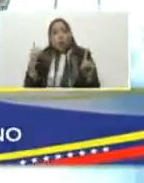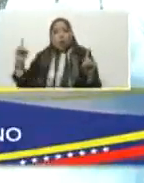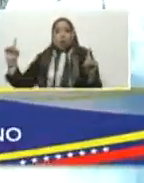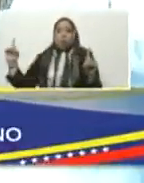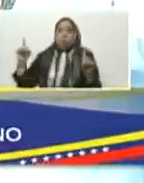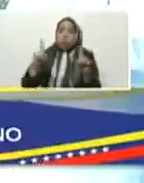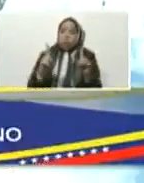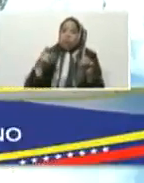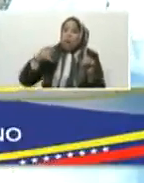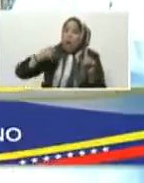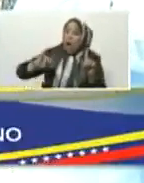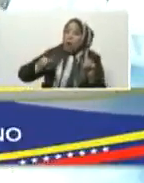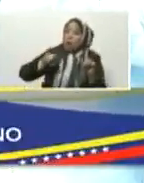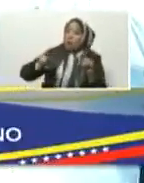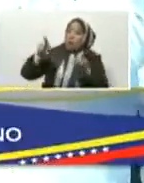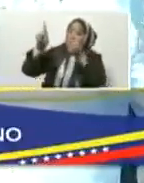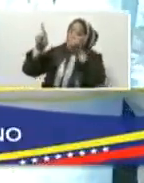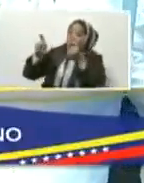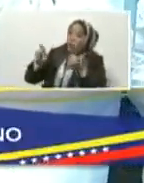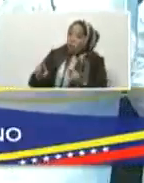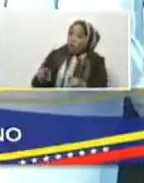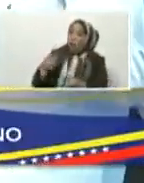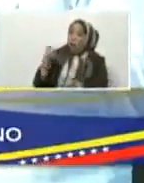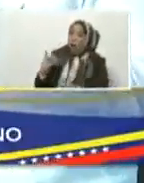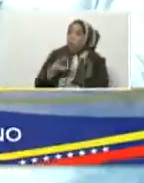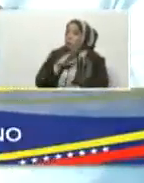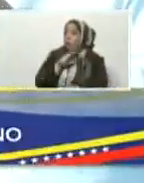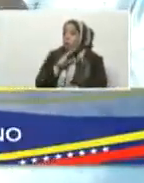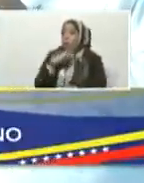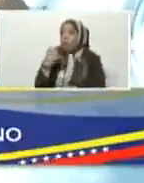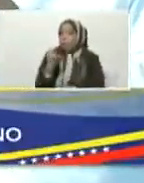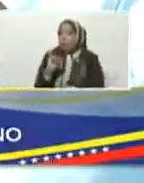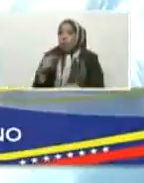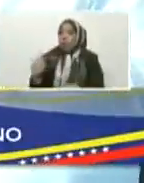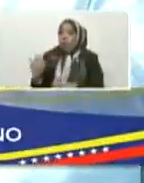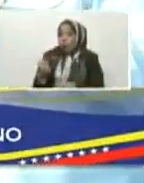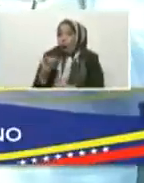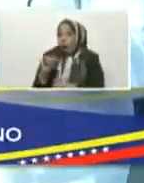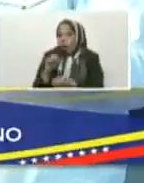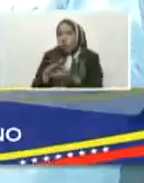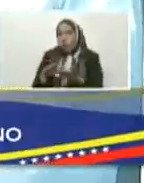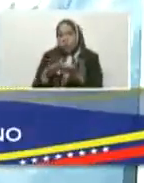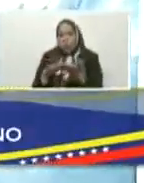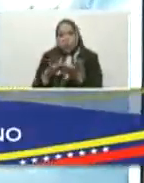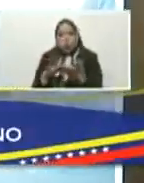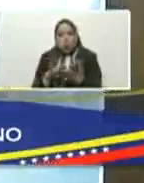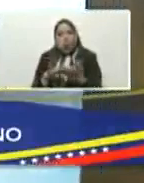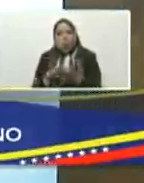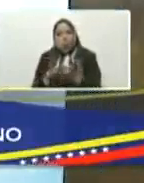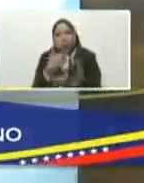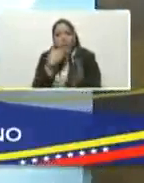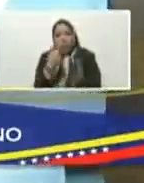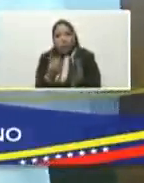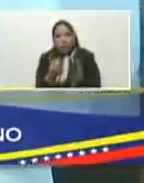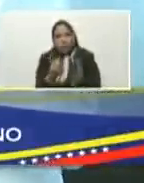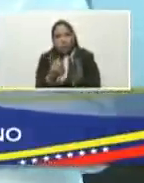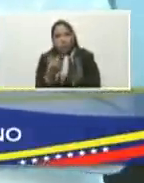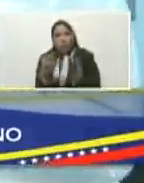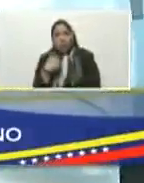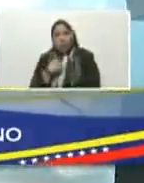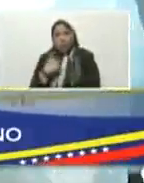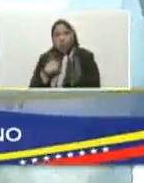usted tiene esto, pero mira, aquí está la cura. La esperanza, pues. Presidente, se lo dice una persona que es un paciente